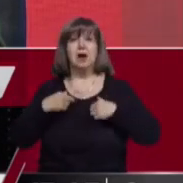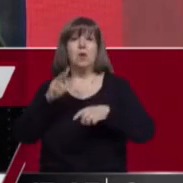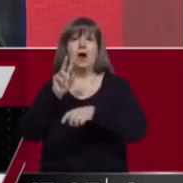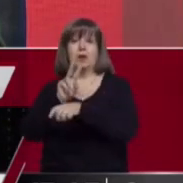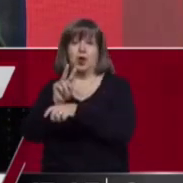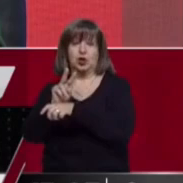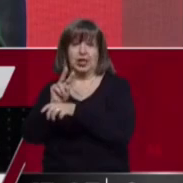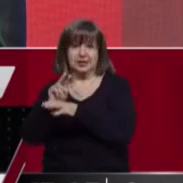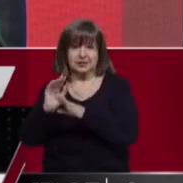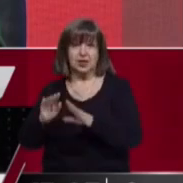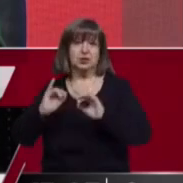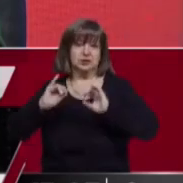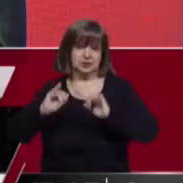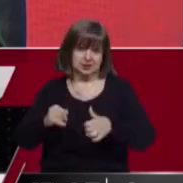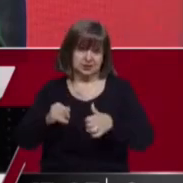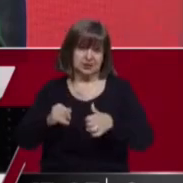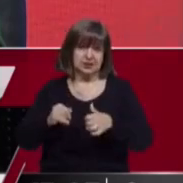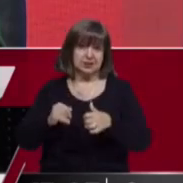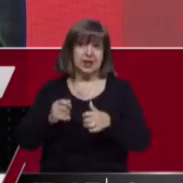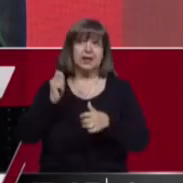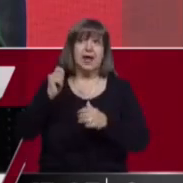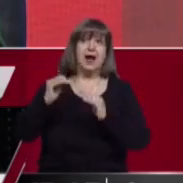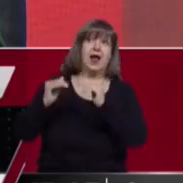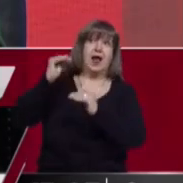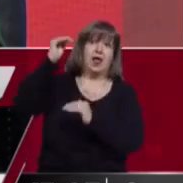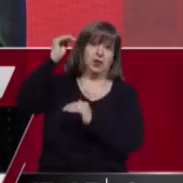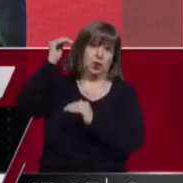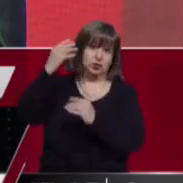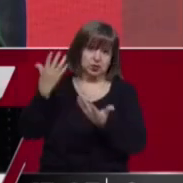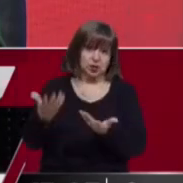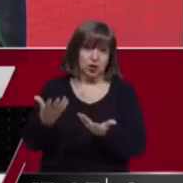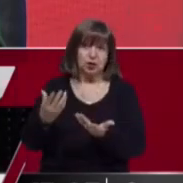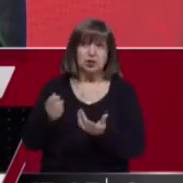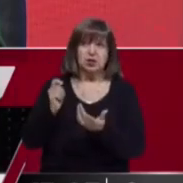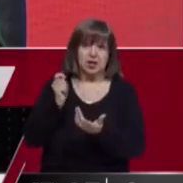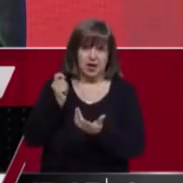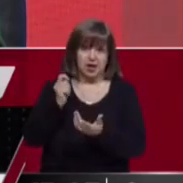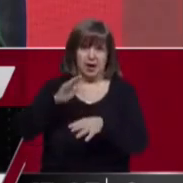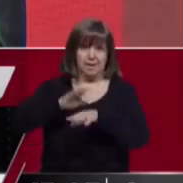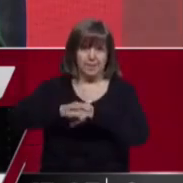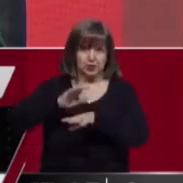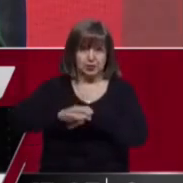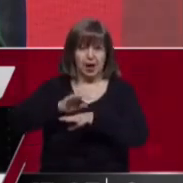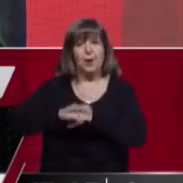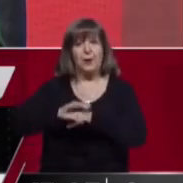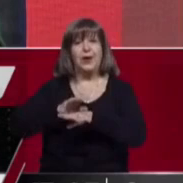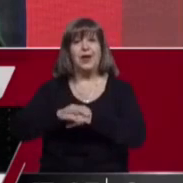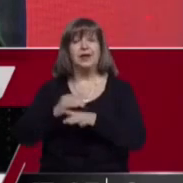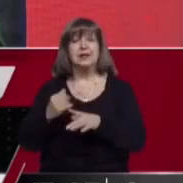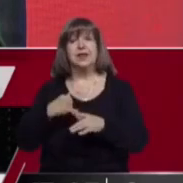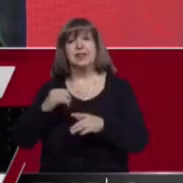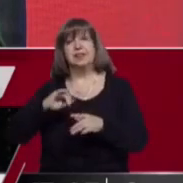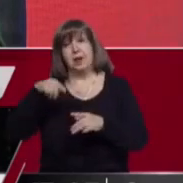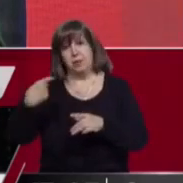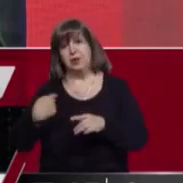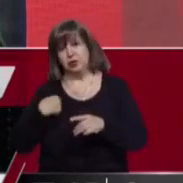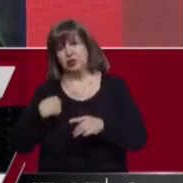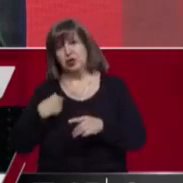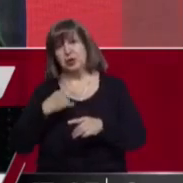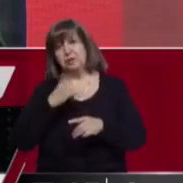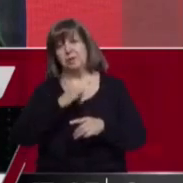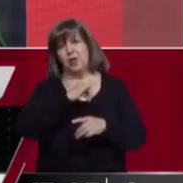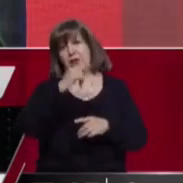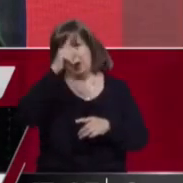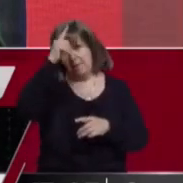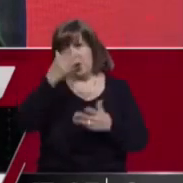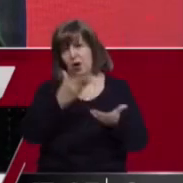delito, como cuando hay lesiones, como cuando hay un delito contra la integridad sexual. Entonces ahí nosotros